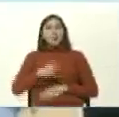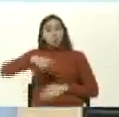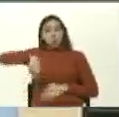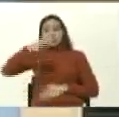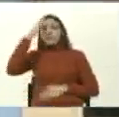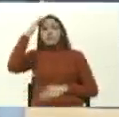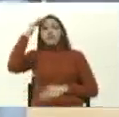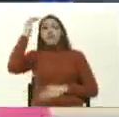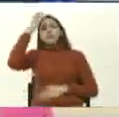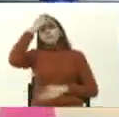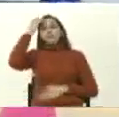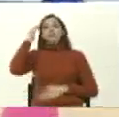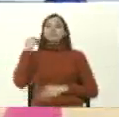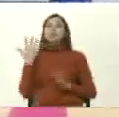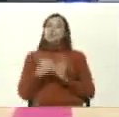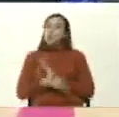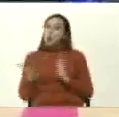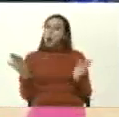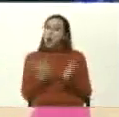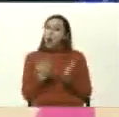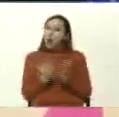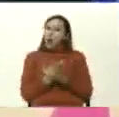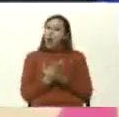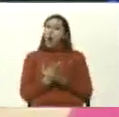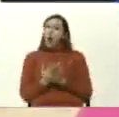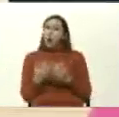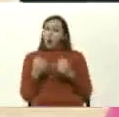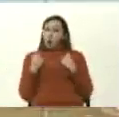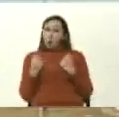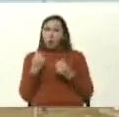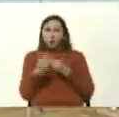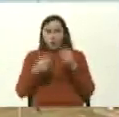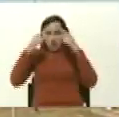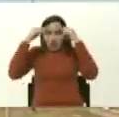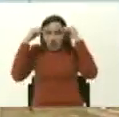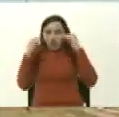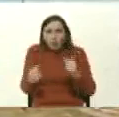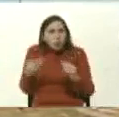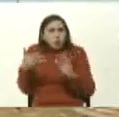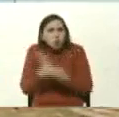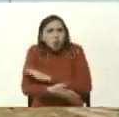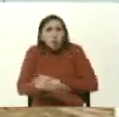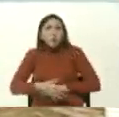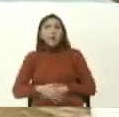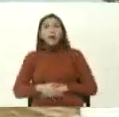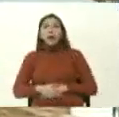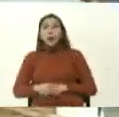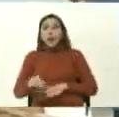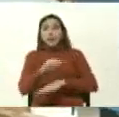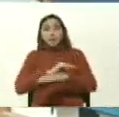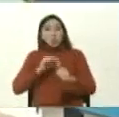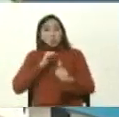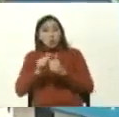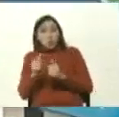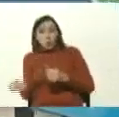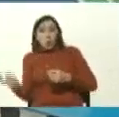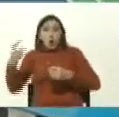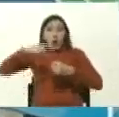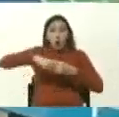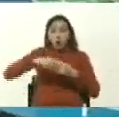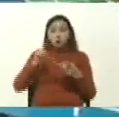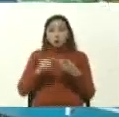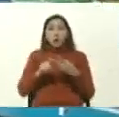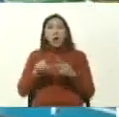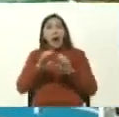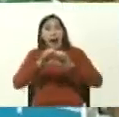que la escuela de talento es un programa, un proyecto estratégico entre el Ministerio del Deporte, el Ministerio de